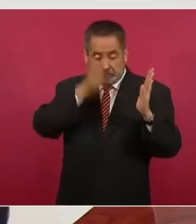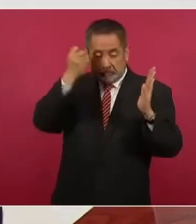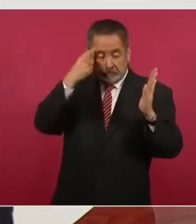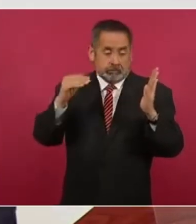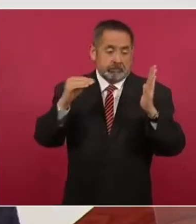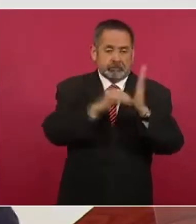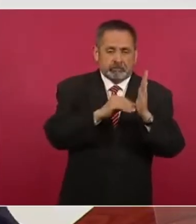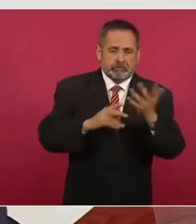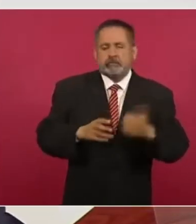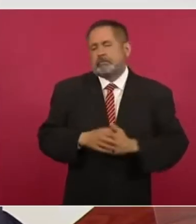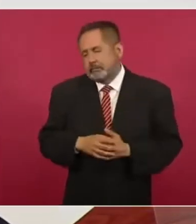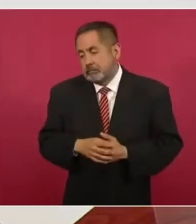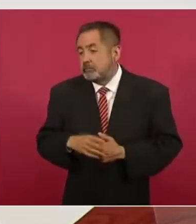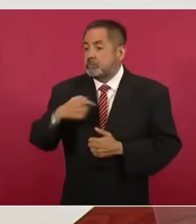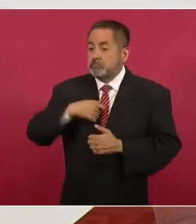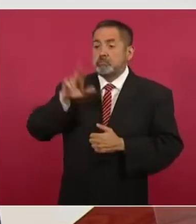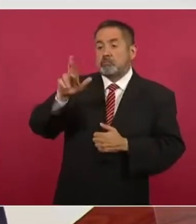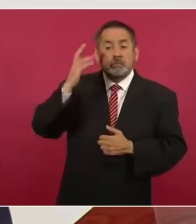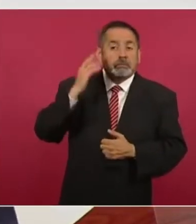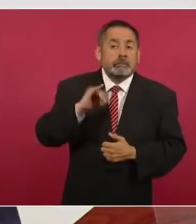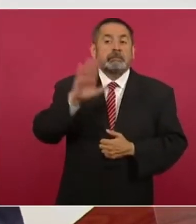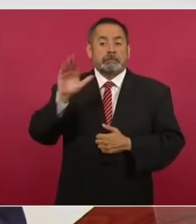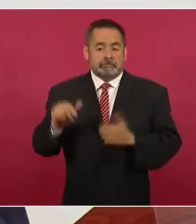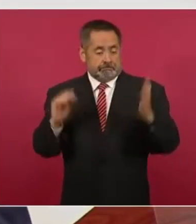de que me inscribí como candidato,